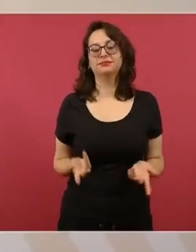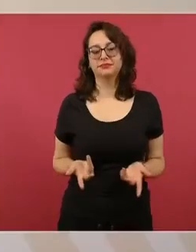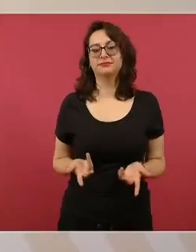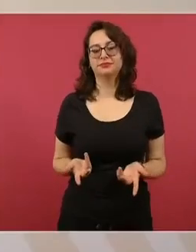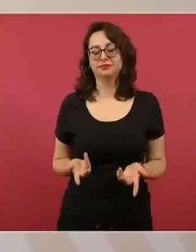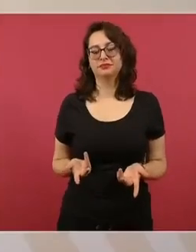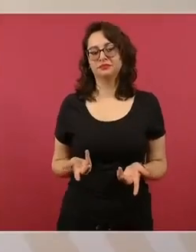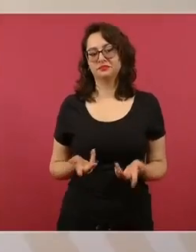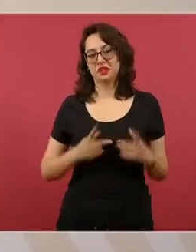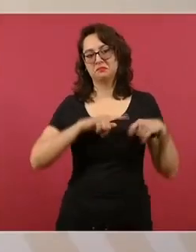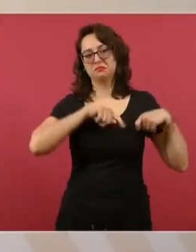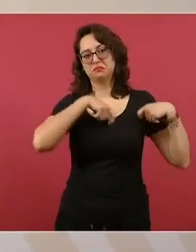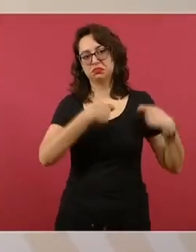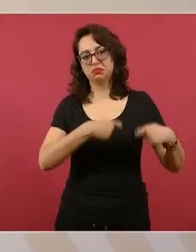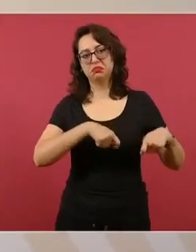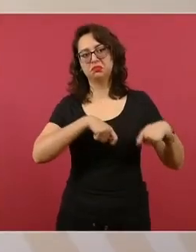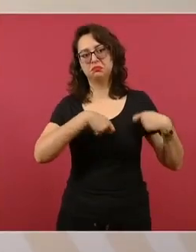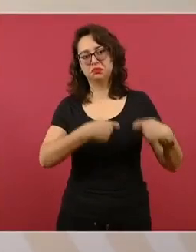de lejos.